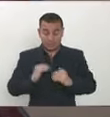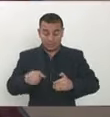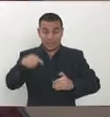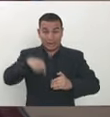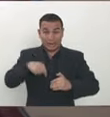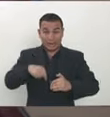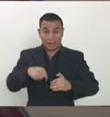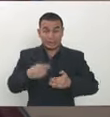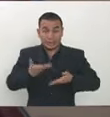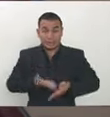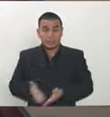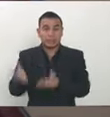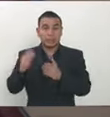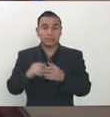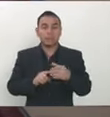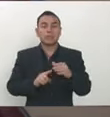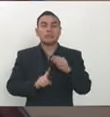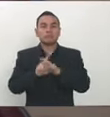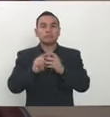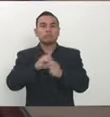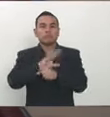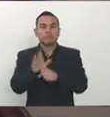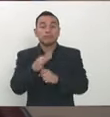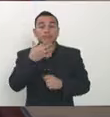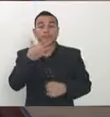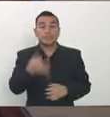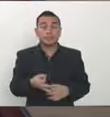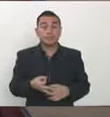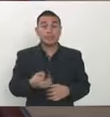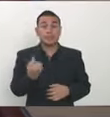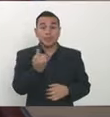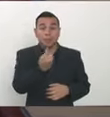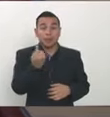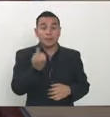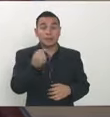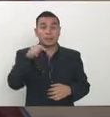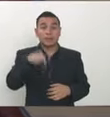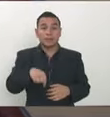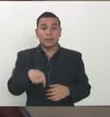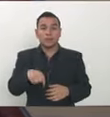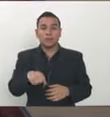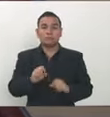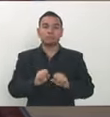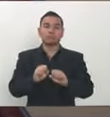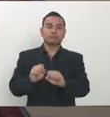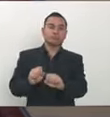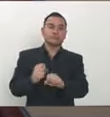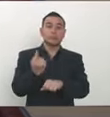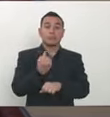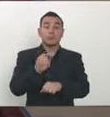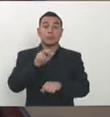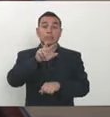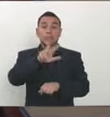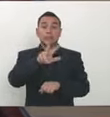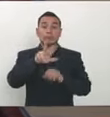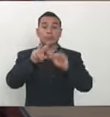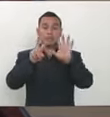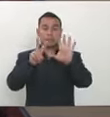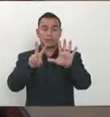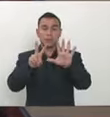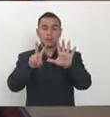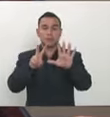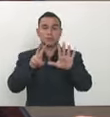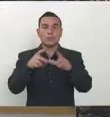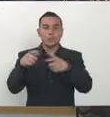nacen con el coronavirus. Ya sabemos que hoy murió un hombre de 37 años en